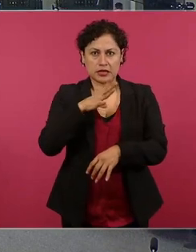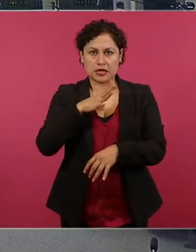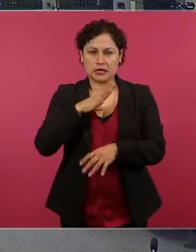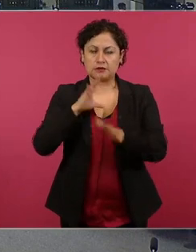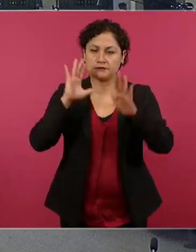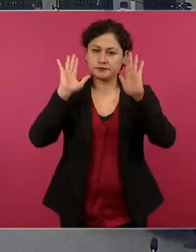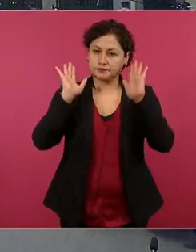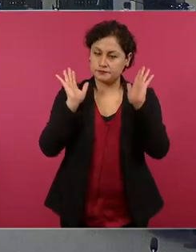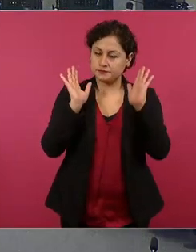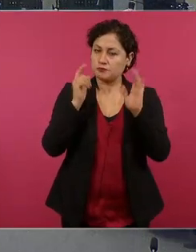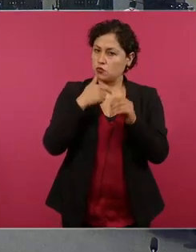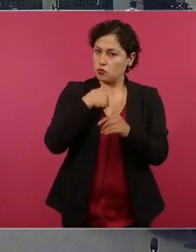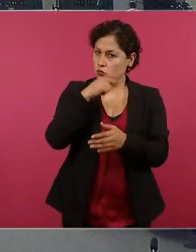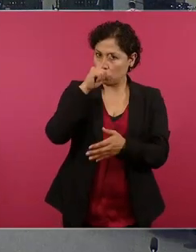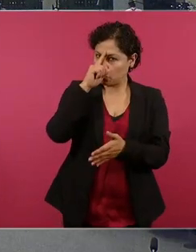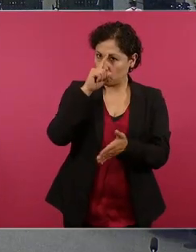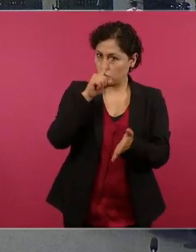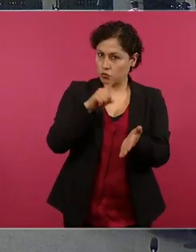que